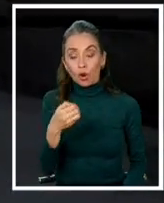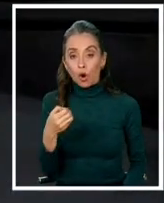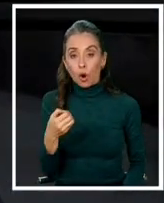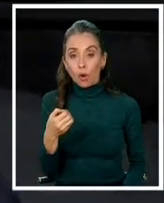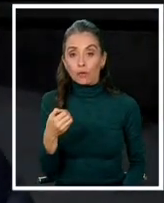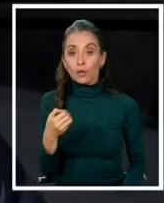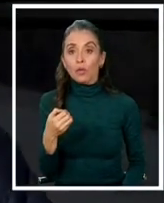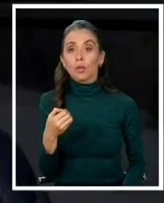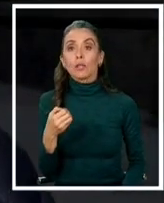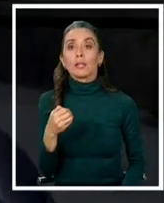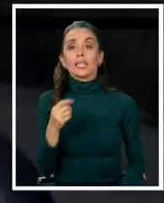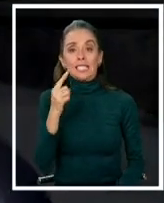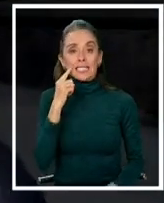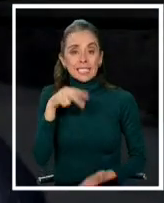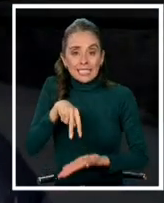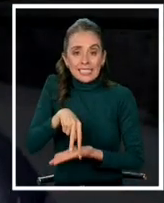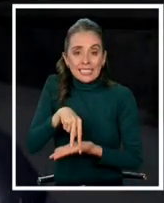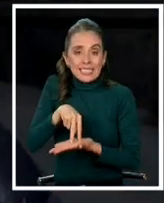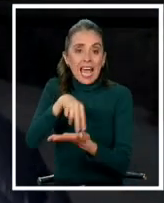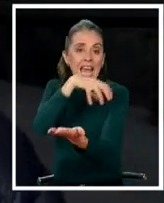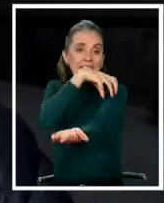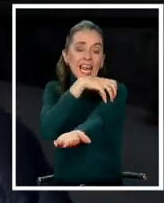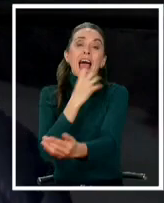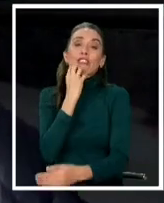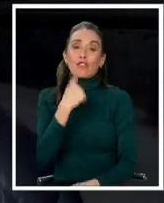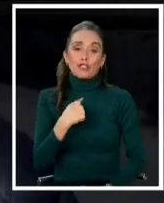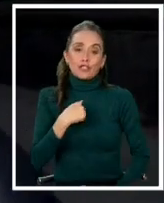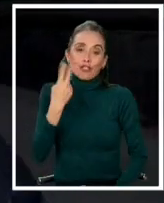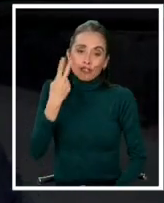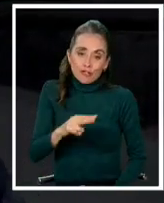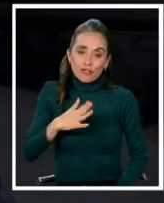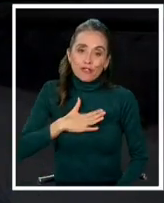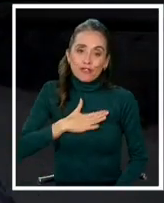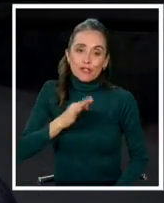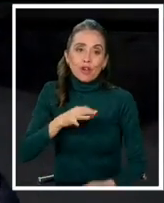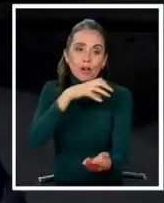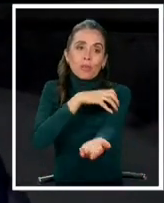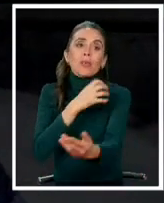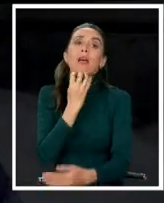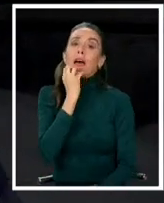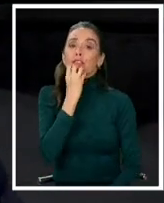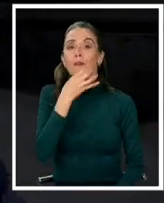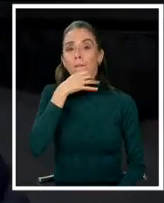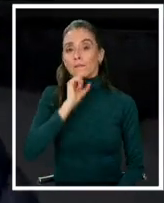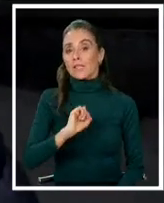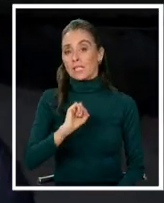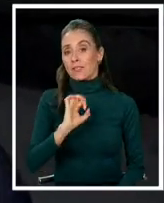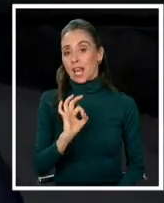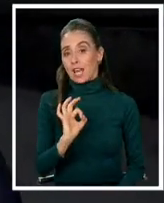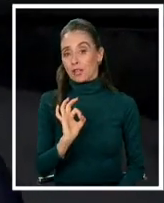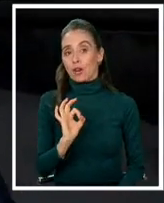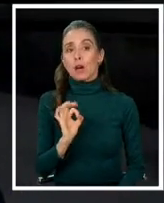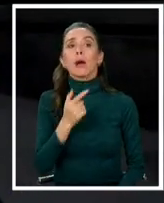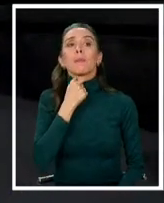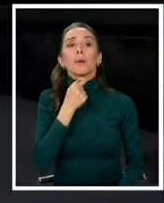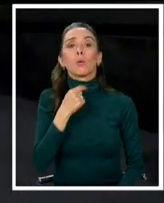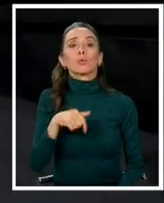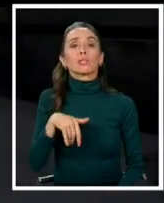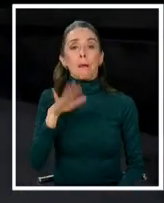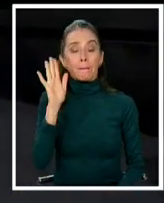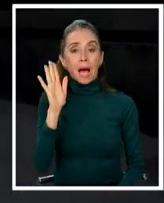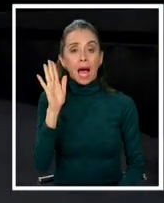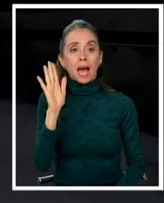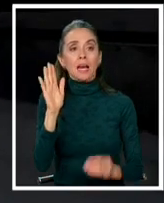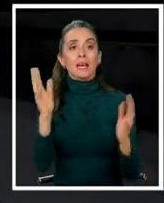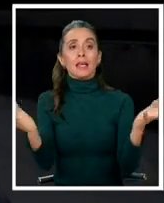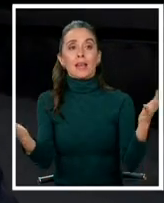obviamente el hecho de estar en la región de Antofagasta, para alguien que es de la región de Antofagasta, es un privilegio. Obviamente hubiese gustado mucho más que